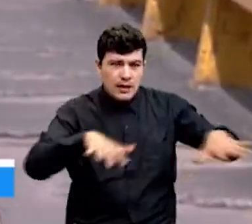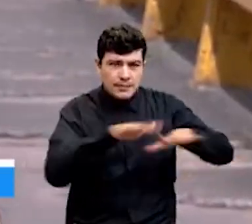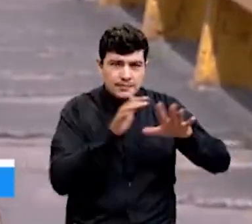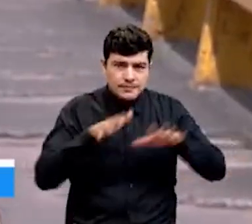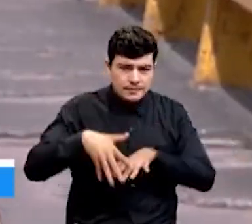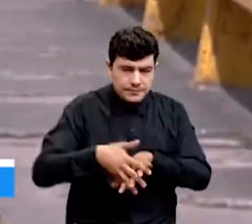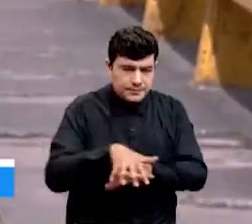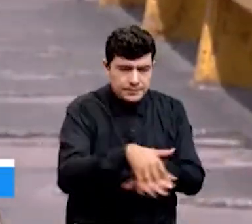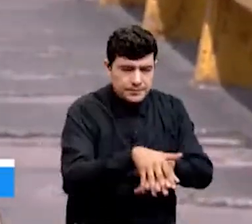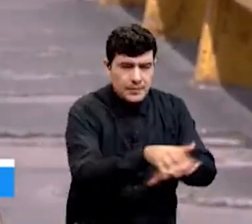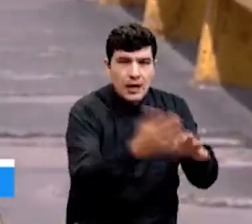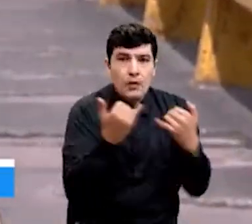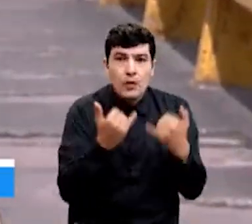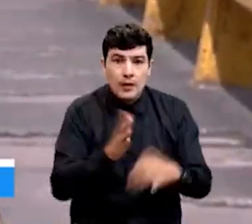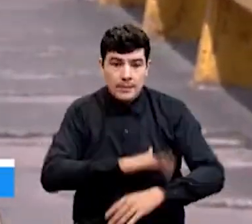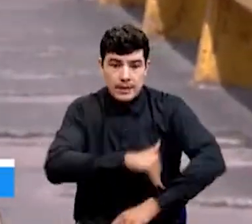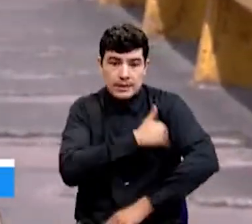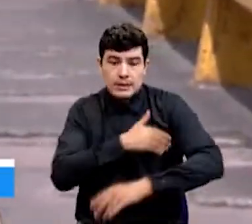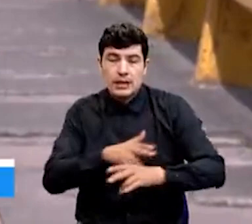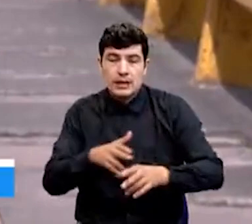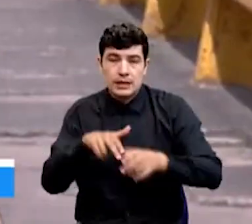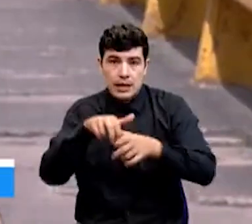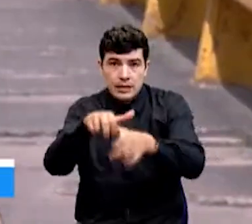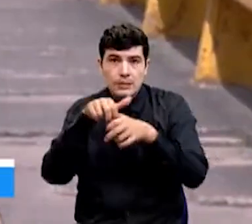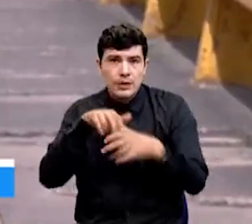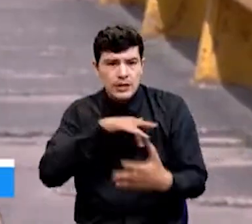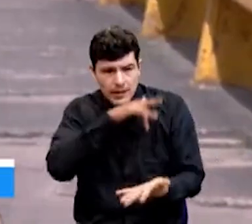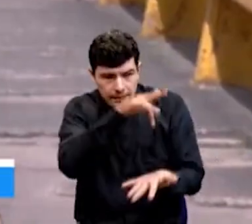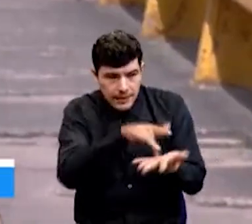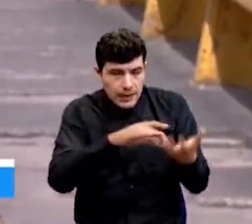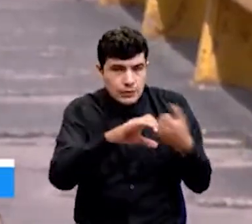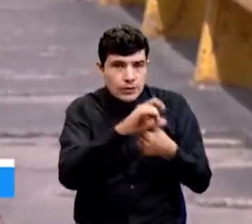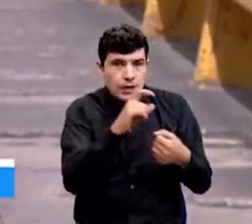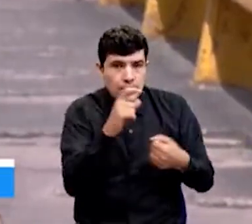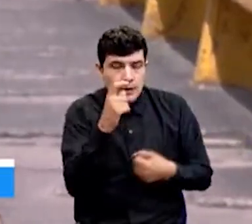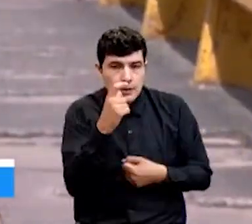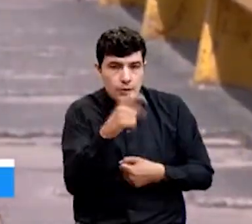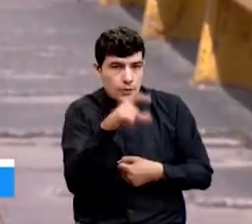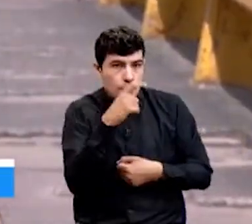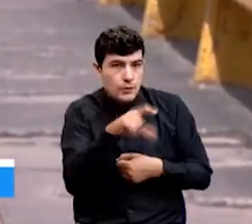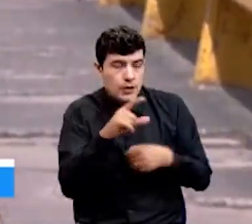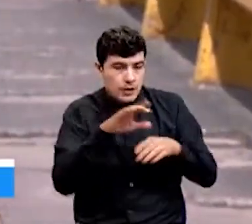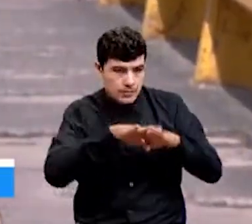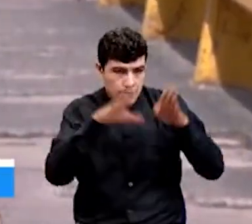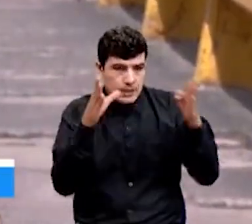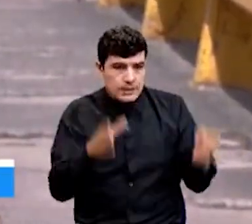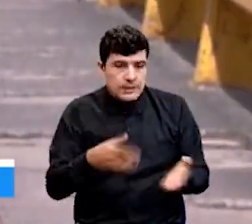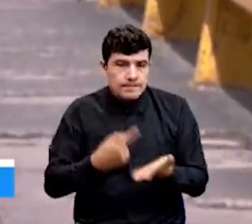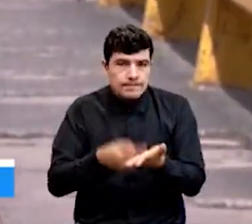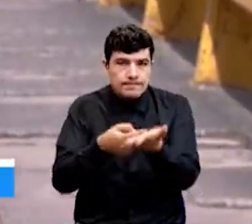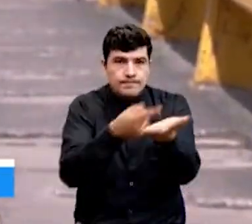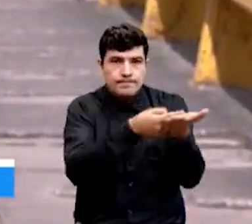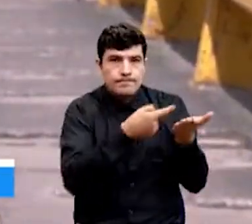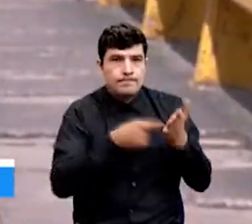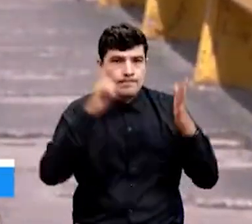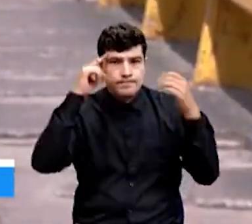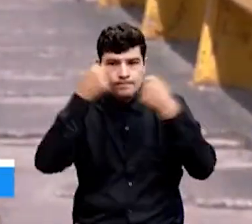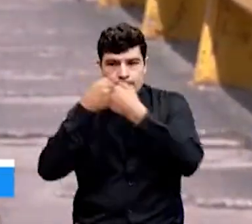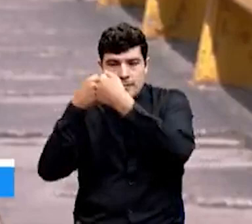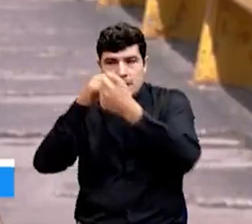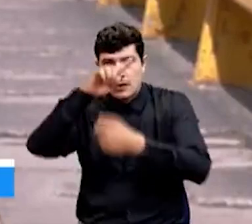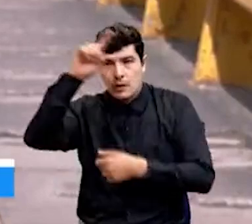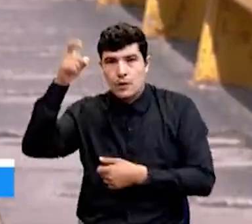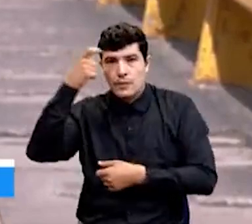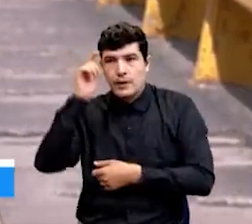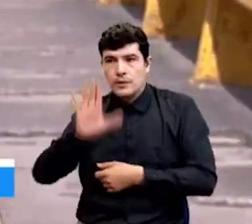ministra encargada de transporte llegó a la capital norte santandereana para presidir un puesto de mando unificado con el gobierno